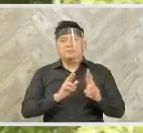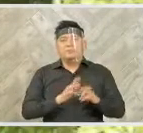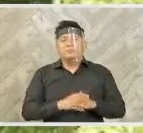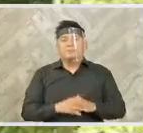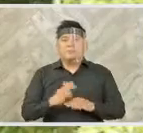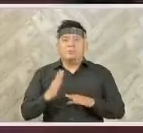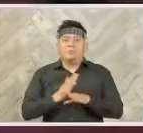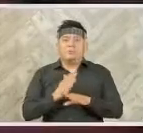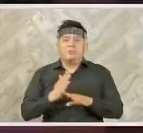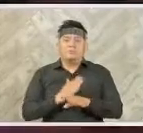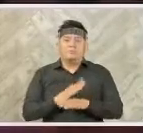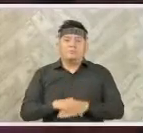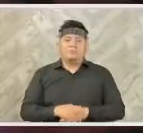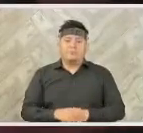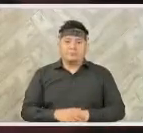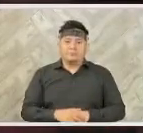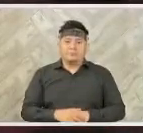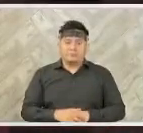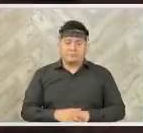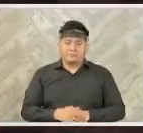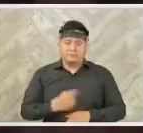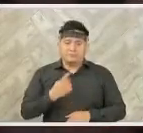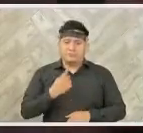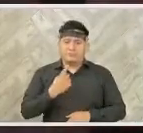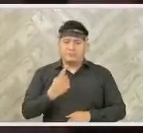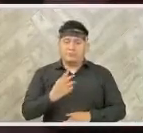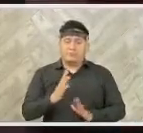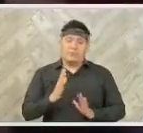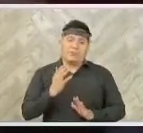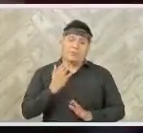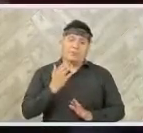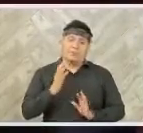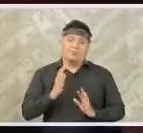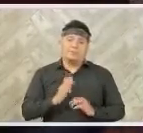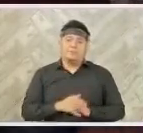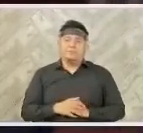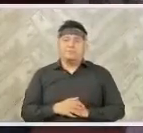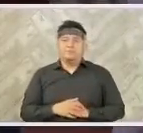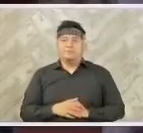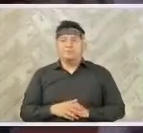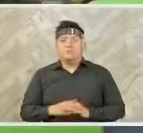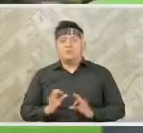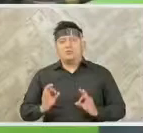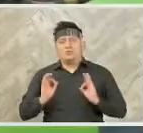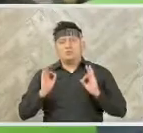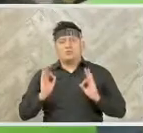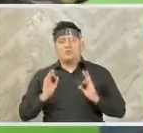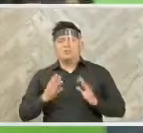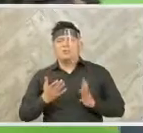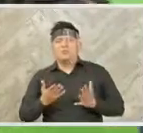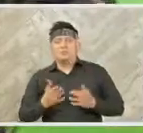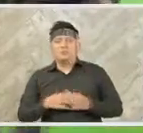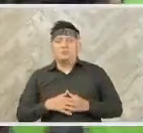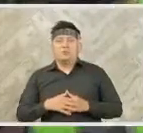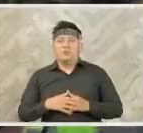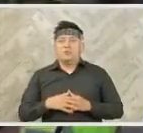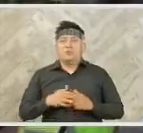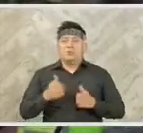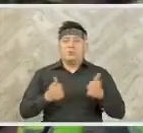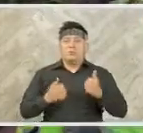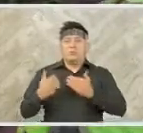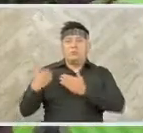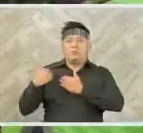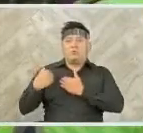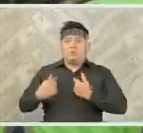Nosotros hablamos, por ejemplo, de temas relacionados con seguridad. Algunos no son competencia directa de